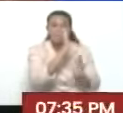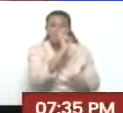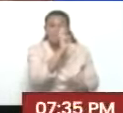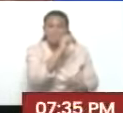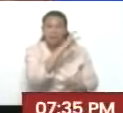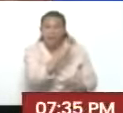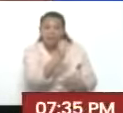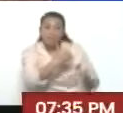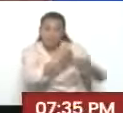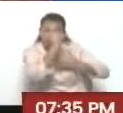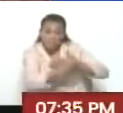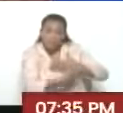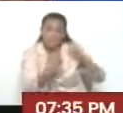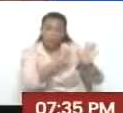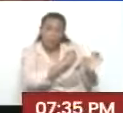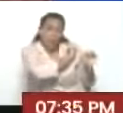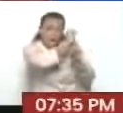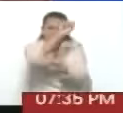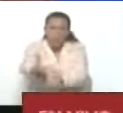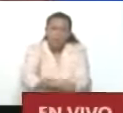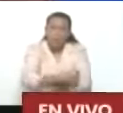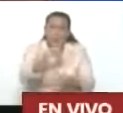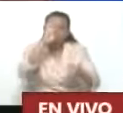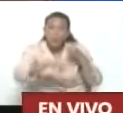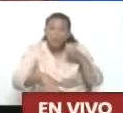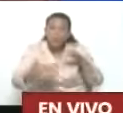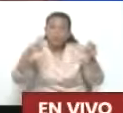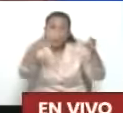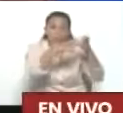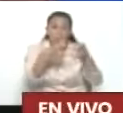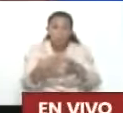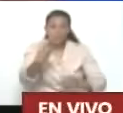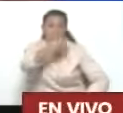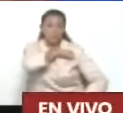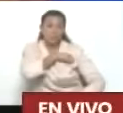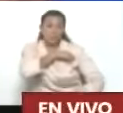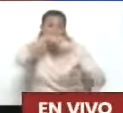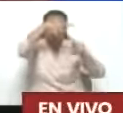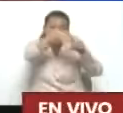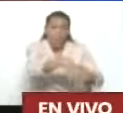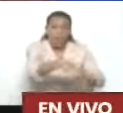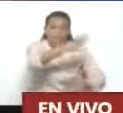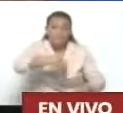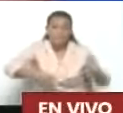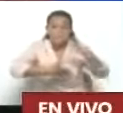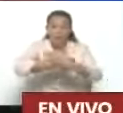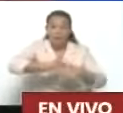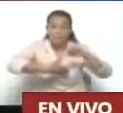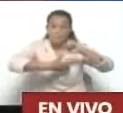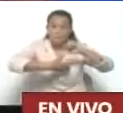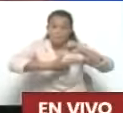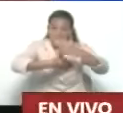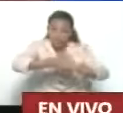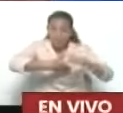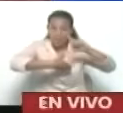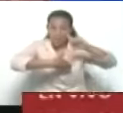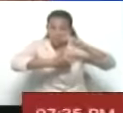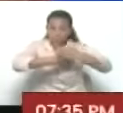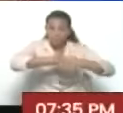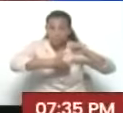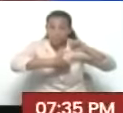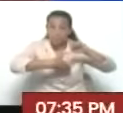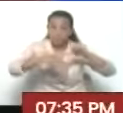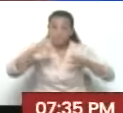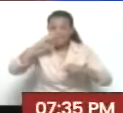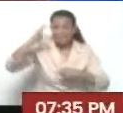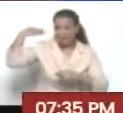su proyecto era derrotar los últimos vestigios del dominio español, del dominio imperial, colonial, de esa